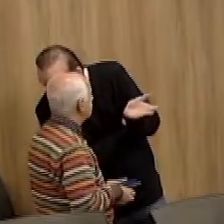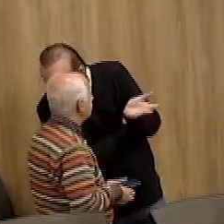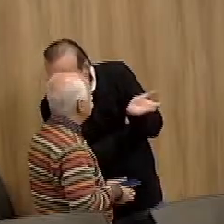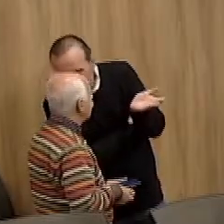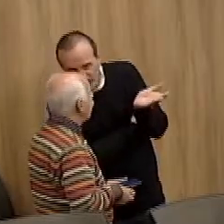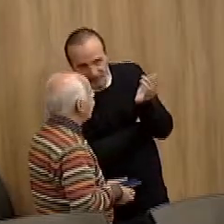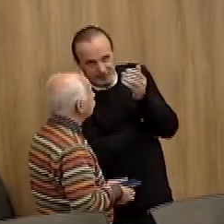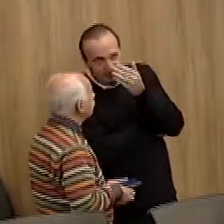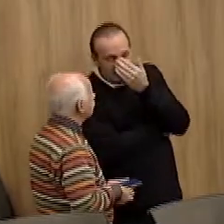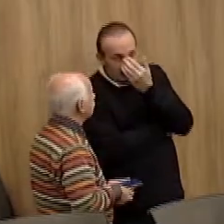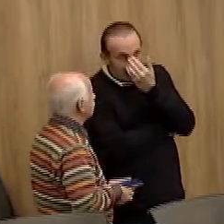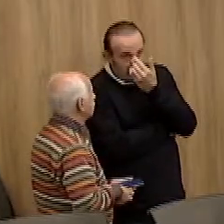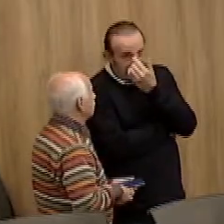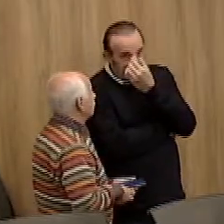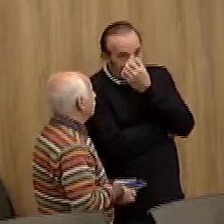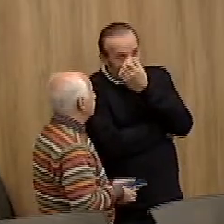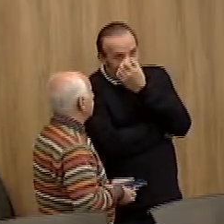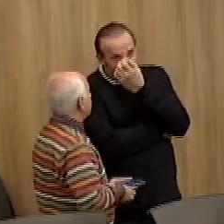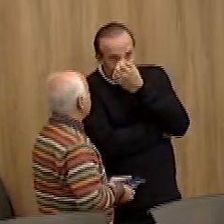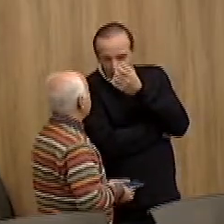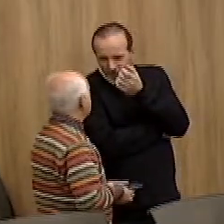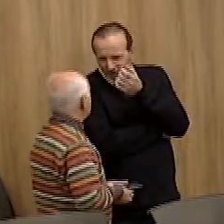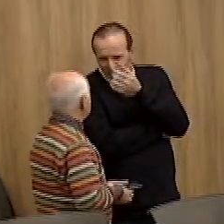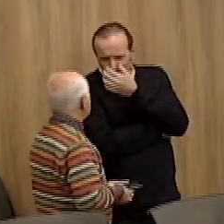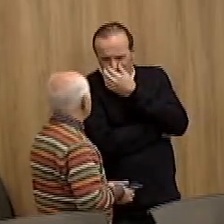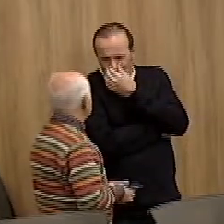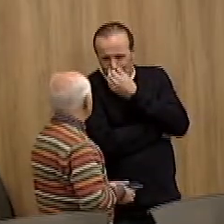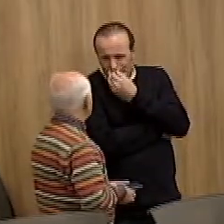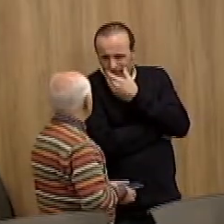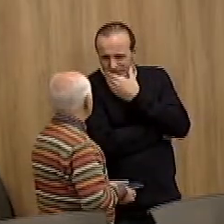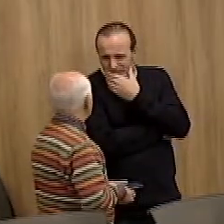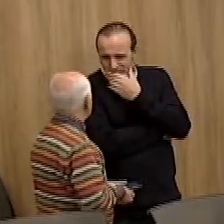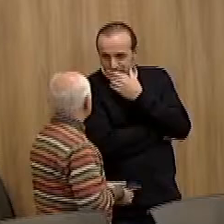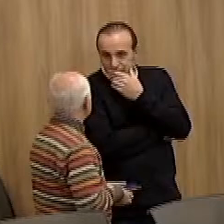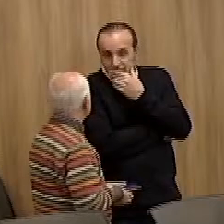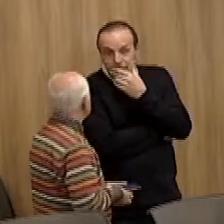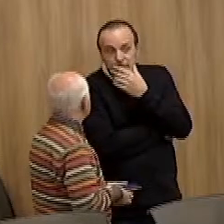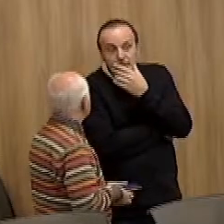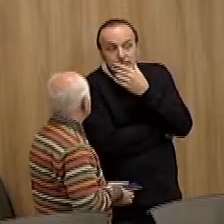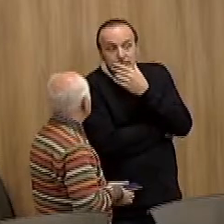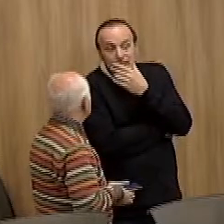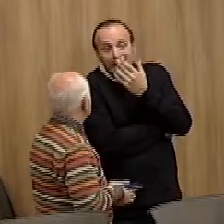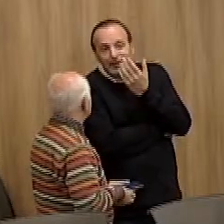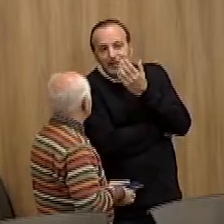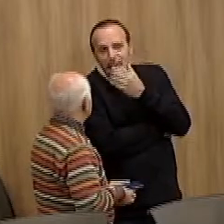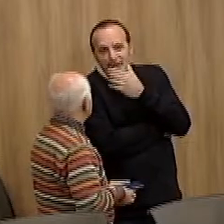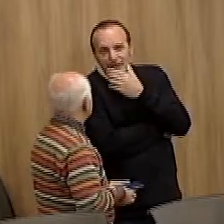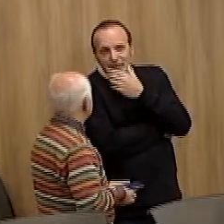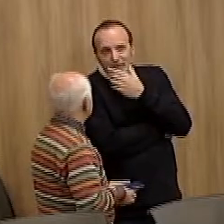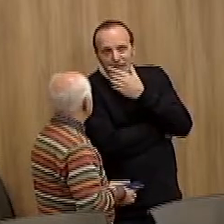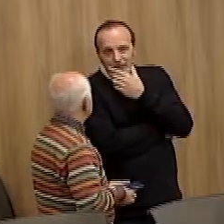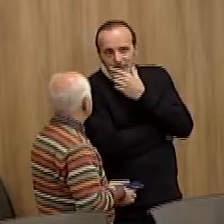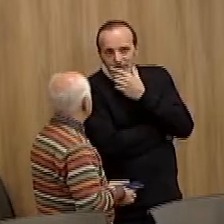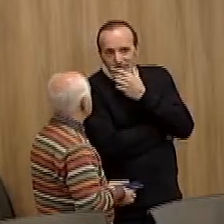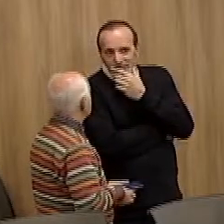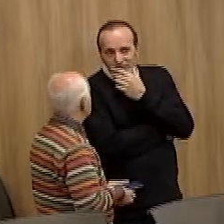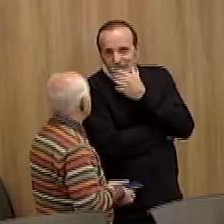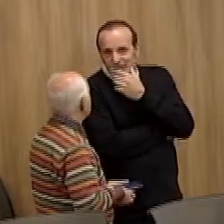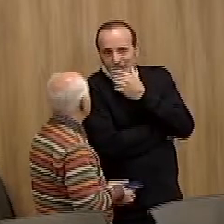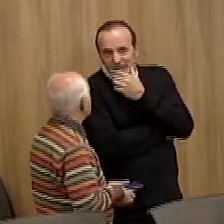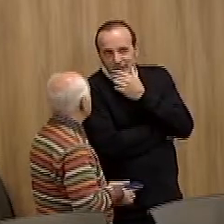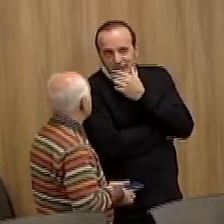No, explicaron. no digo que lo vayan a impulsar, sino el malestar que genera en un sector del radicalismo aliado del gobierno nacional, ¿no es Sí. cierto?